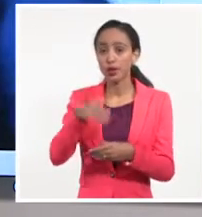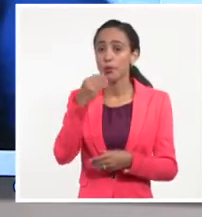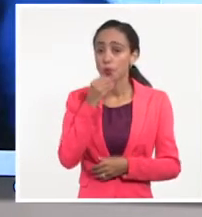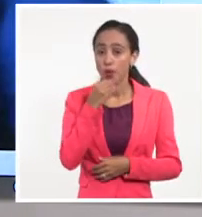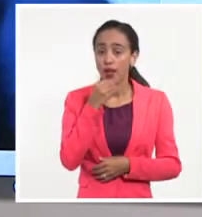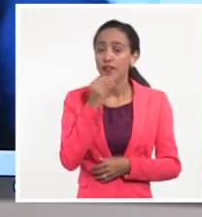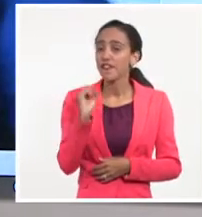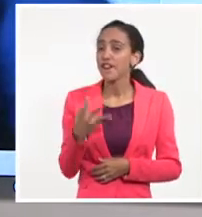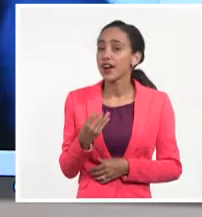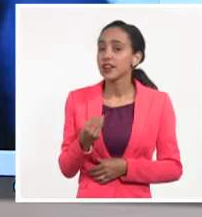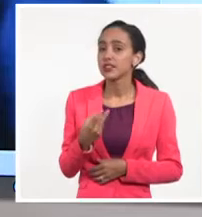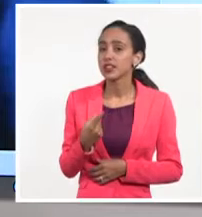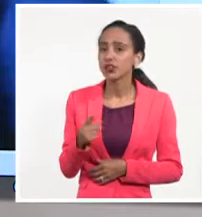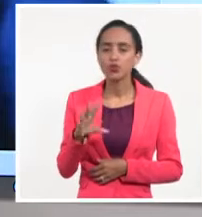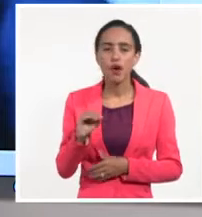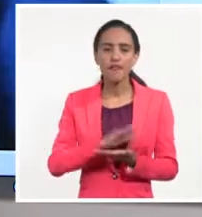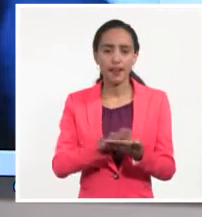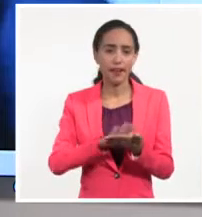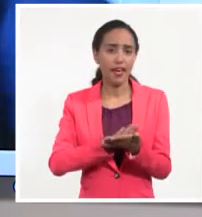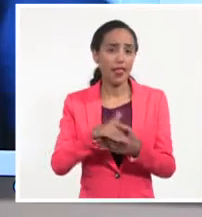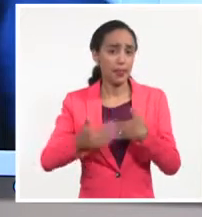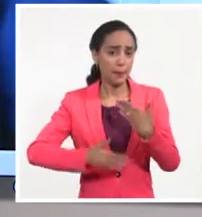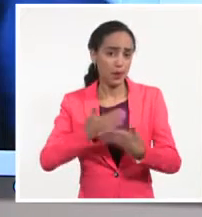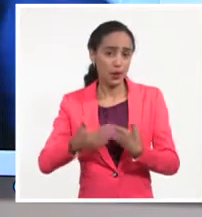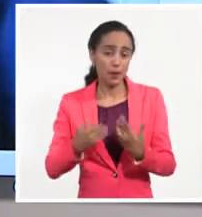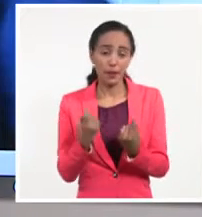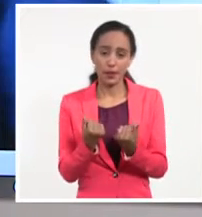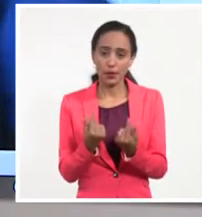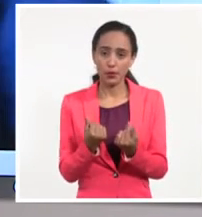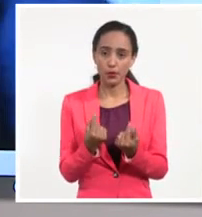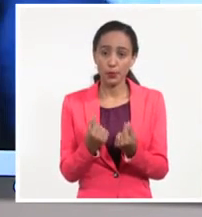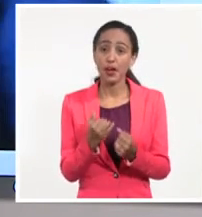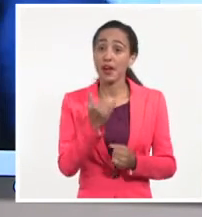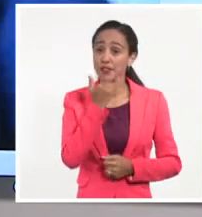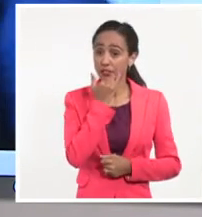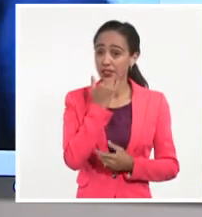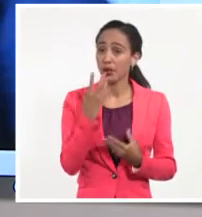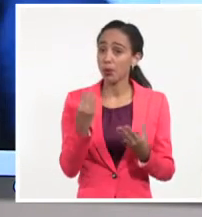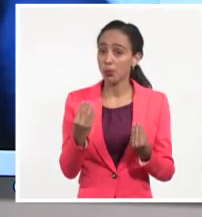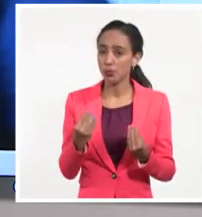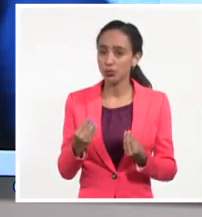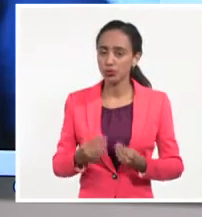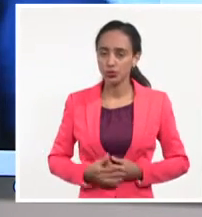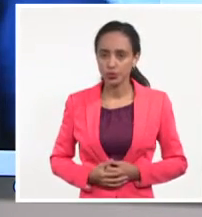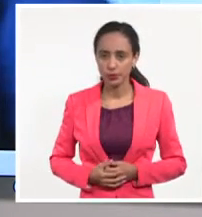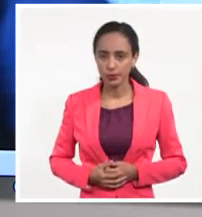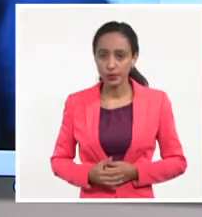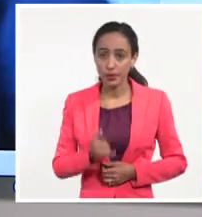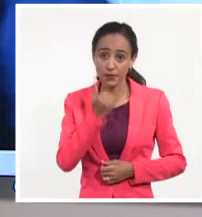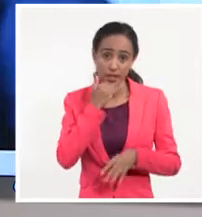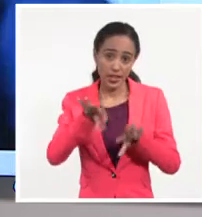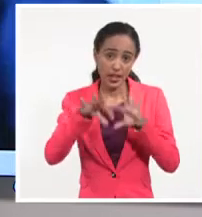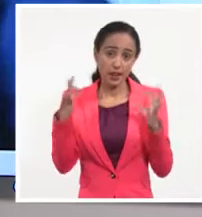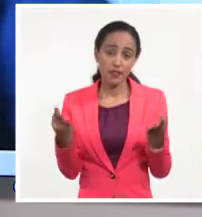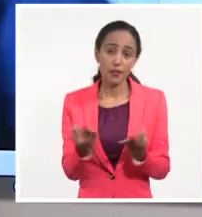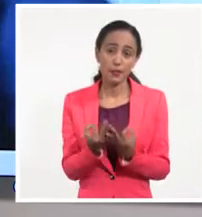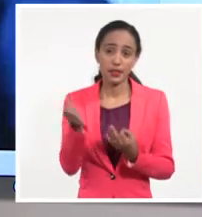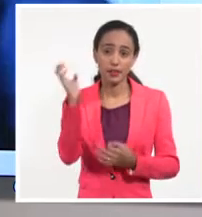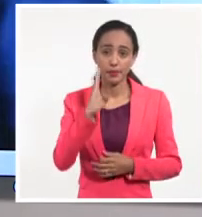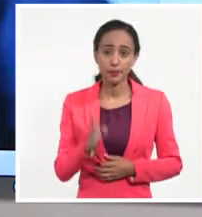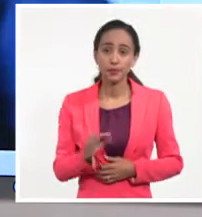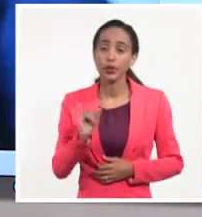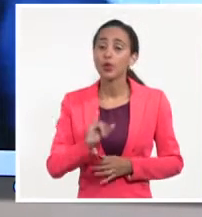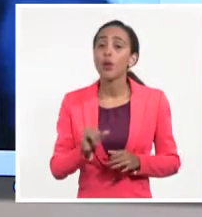hackeadas que de la inflación, que también pesa severamente con fuerza sobre las familias brasileñas. Y por supuesto las noticias